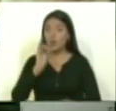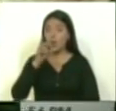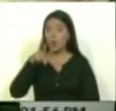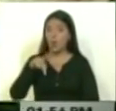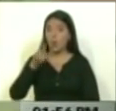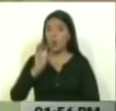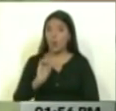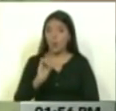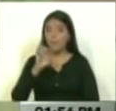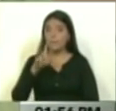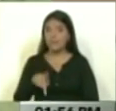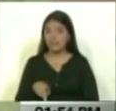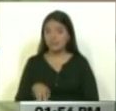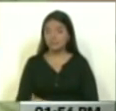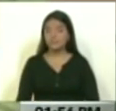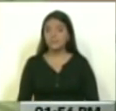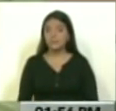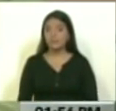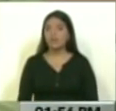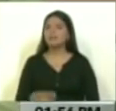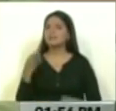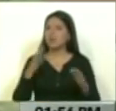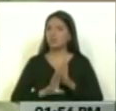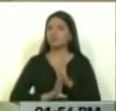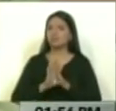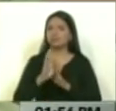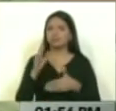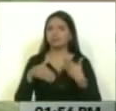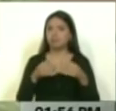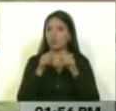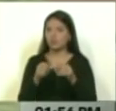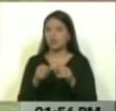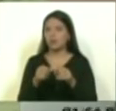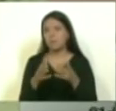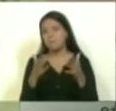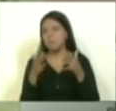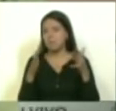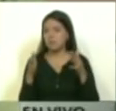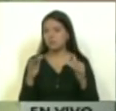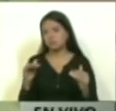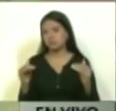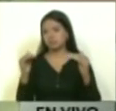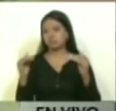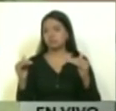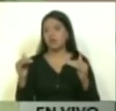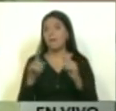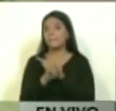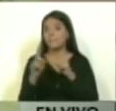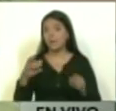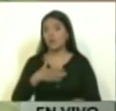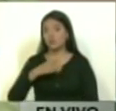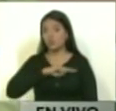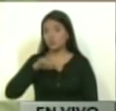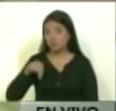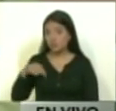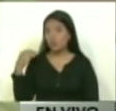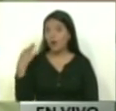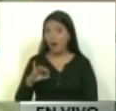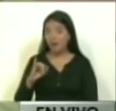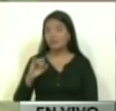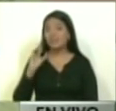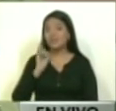países no OPEP, subirá y se mantendrá estable un poco más. Pero nosotros tenemos ya definitivamente